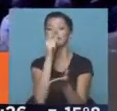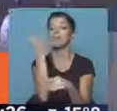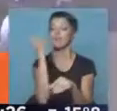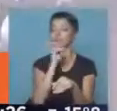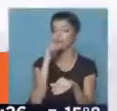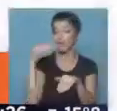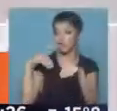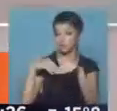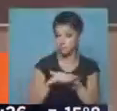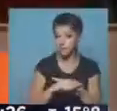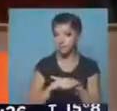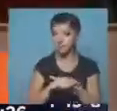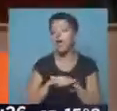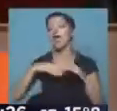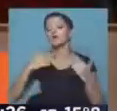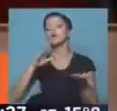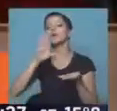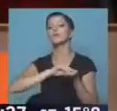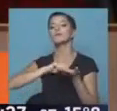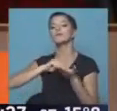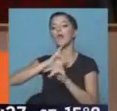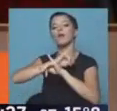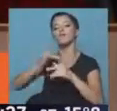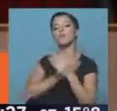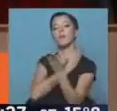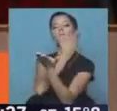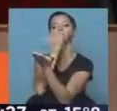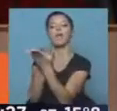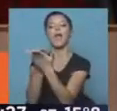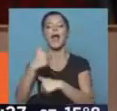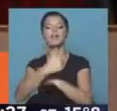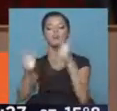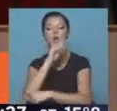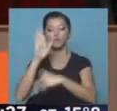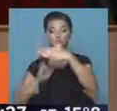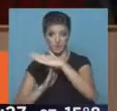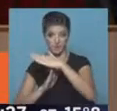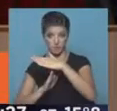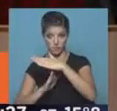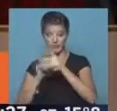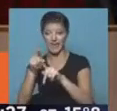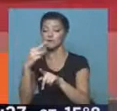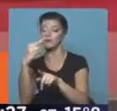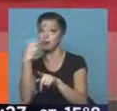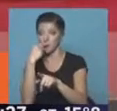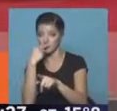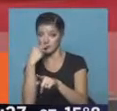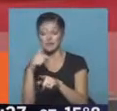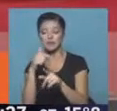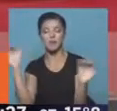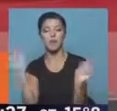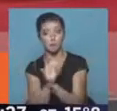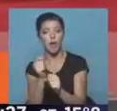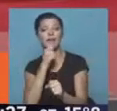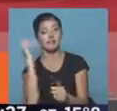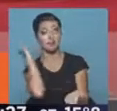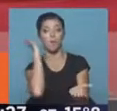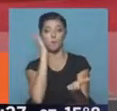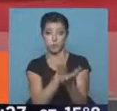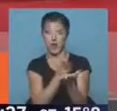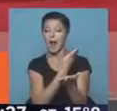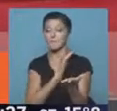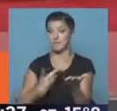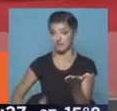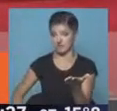de Diputados enviará el informe al Tribunal Supremo, donde los 11 miembros deben votar si procesan al jefe de Estado, por